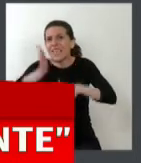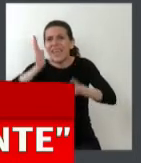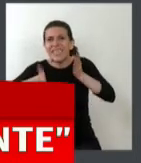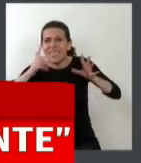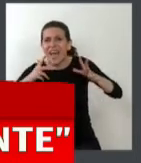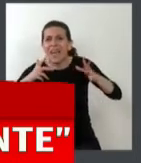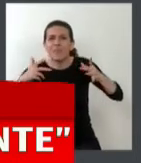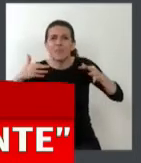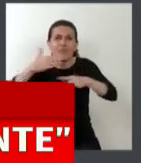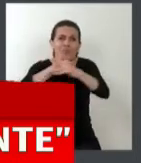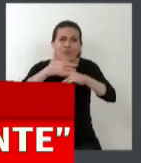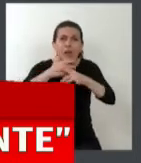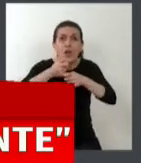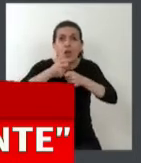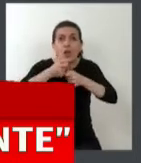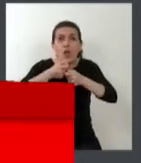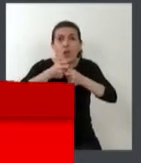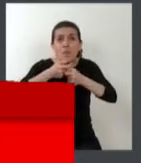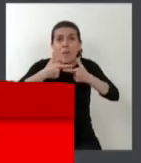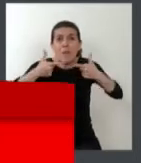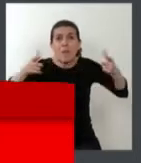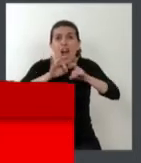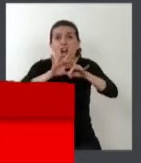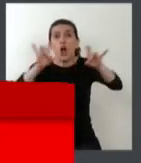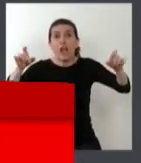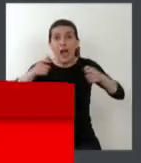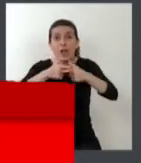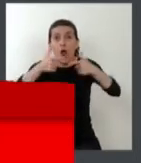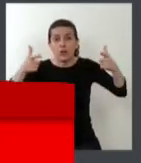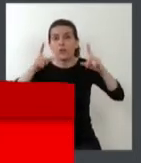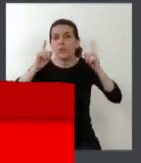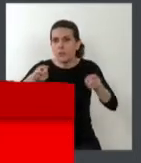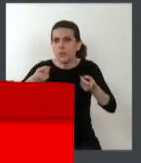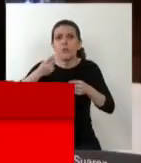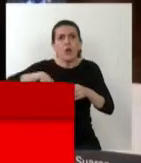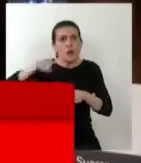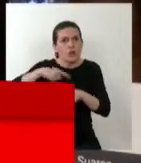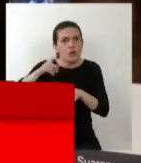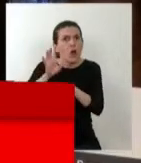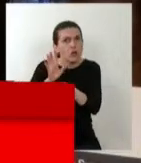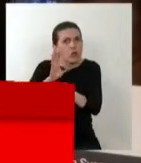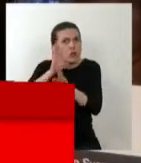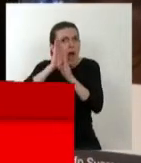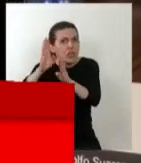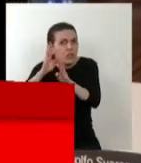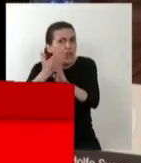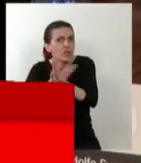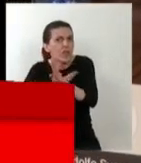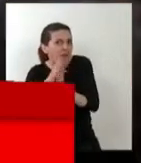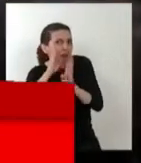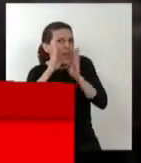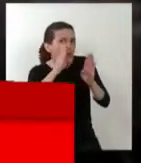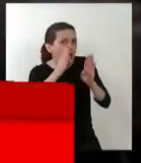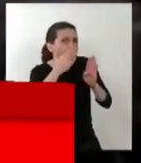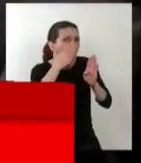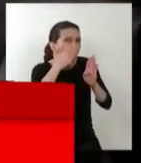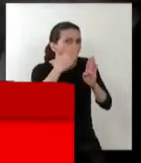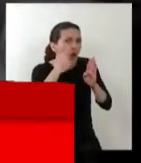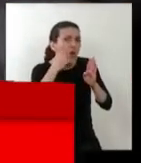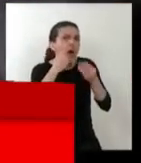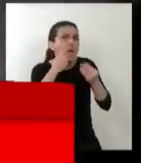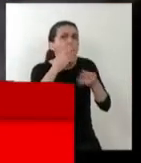incrementan. Seguimos de cerca las acciones específicas que realizan Santa Fe y Córdoba con